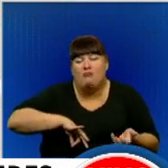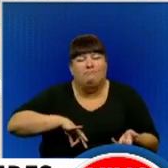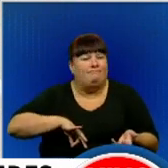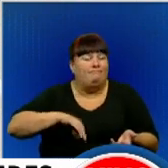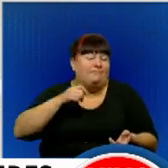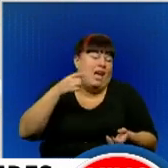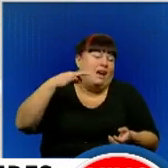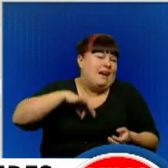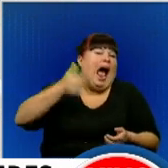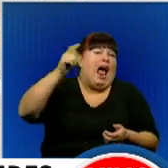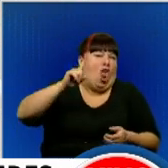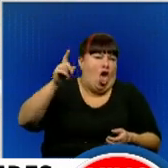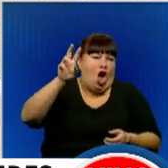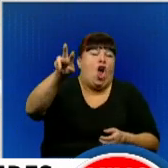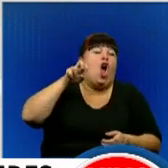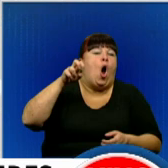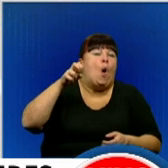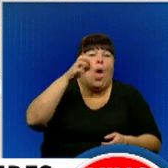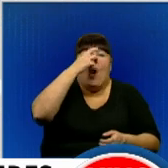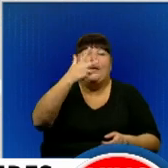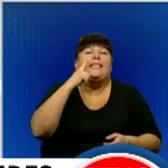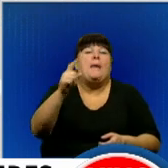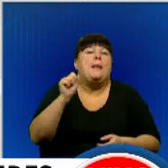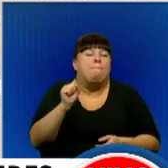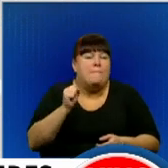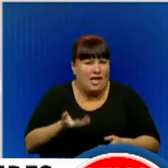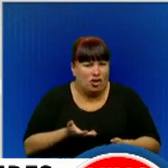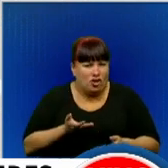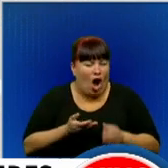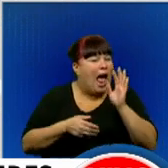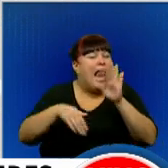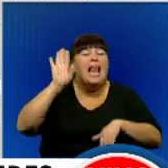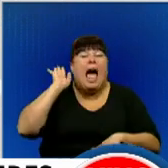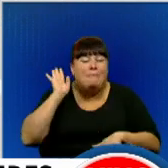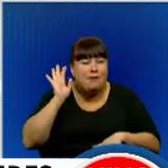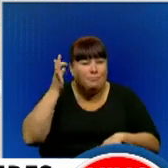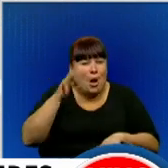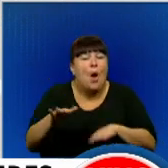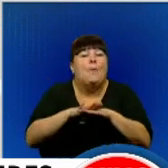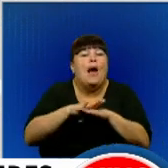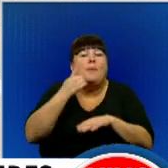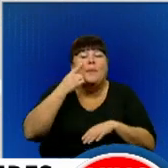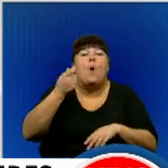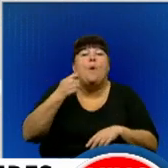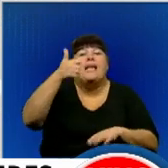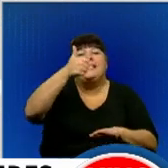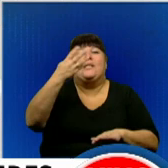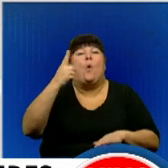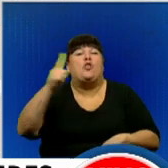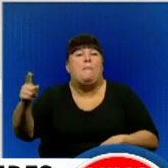perciben no se puede decir ganan 23 mil pesos la mayoría cuando la canasta para un jubilado de 64